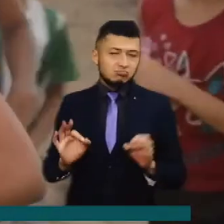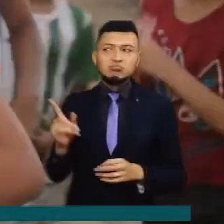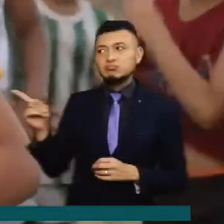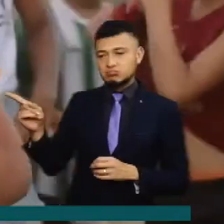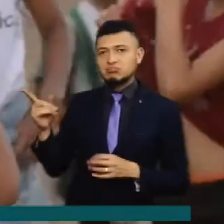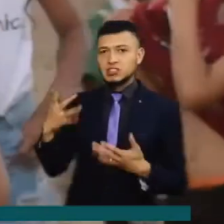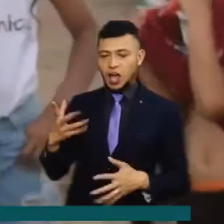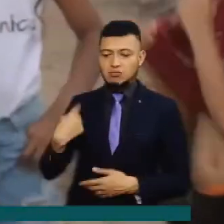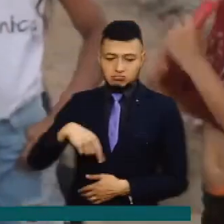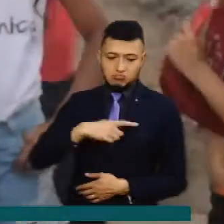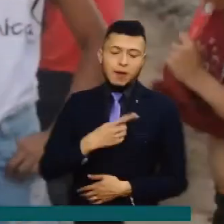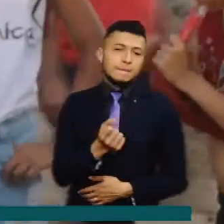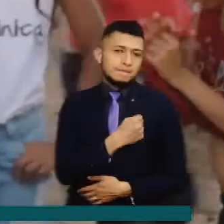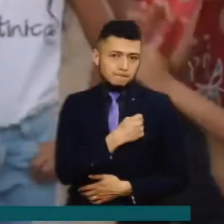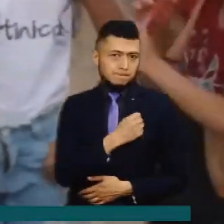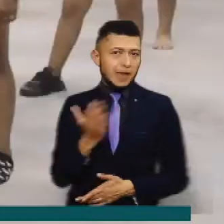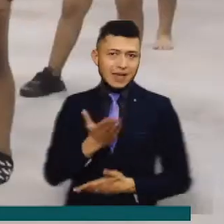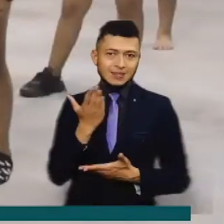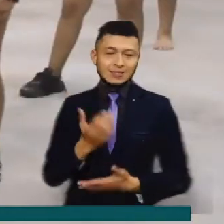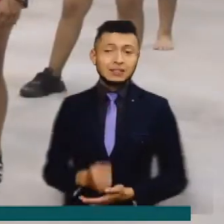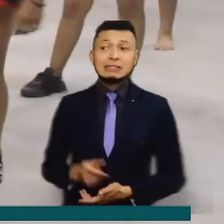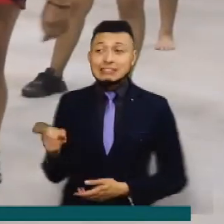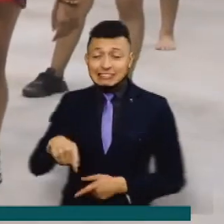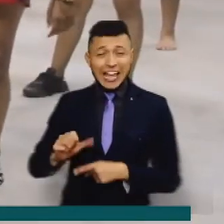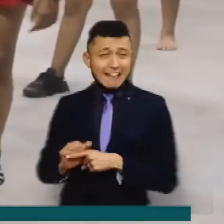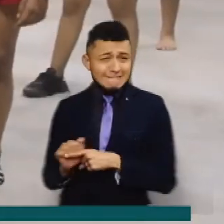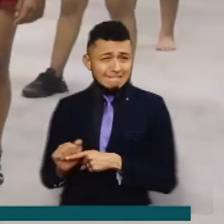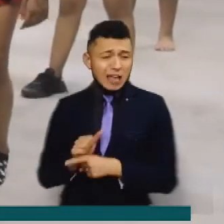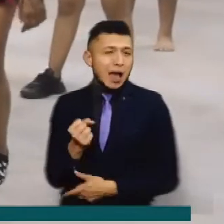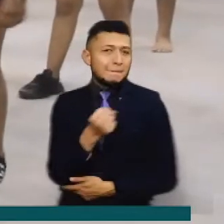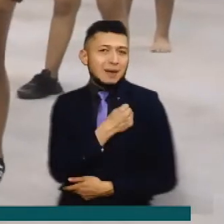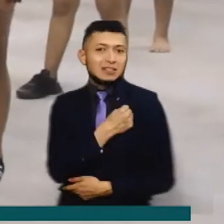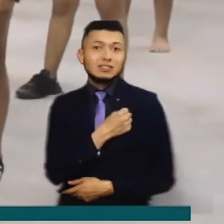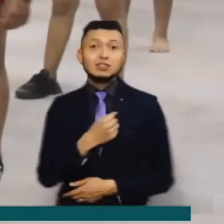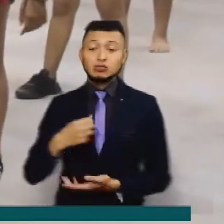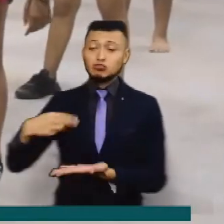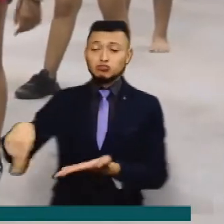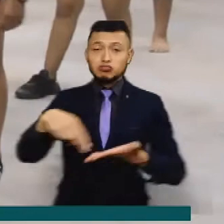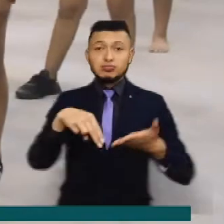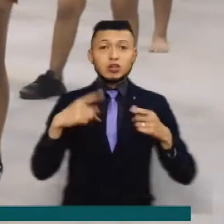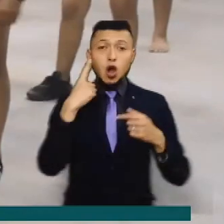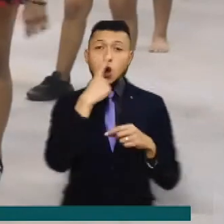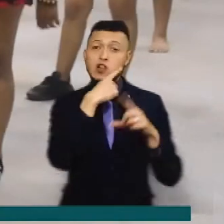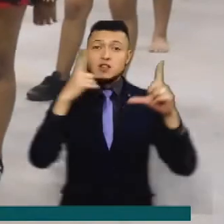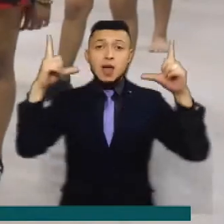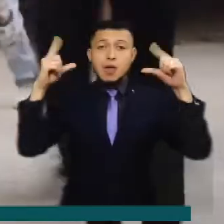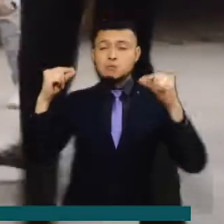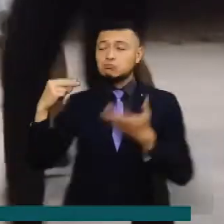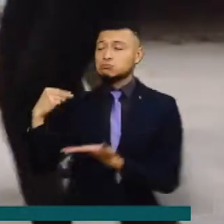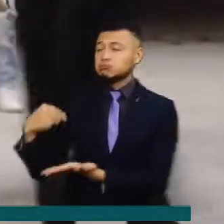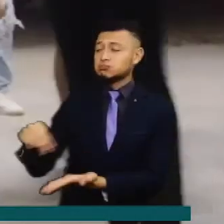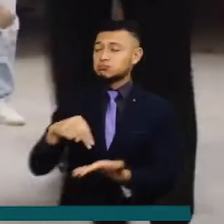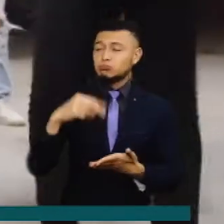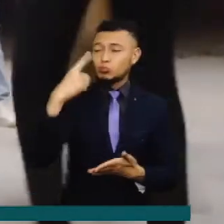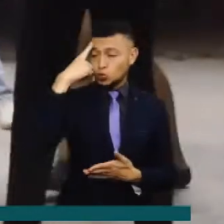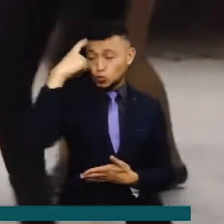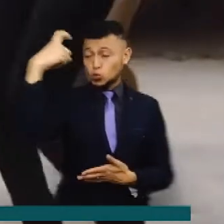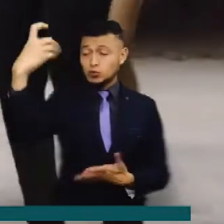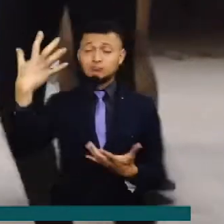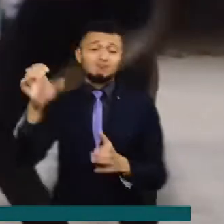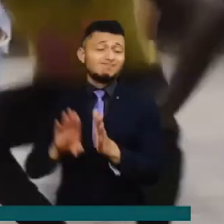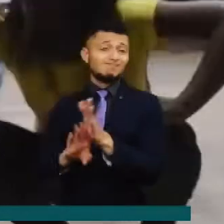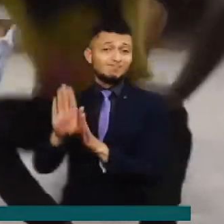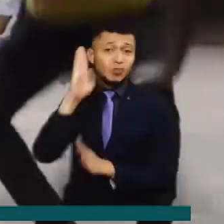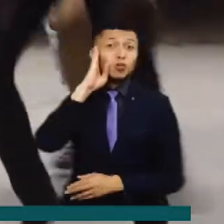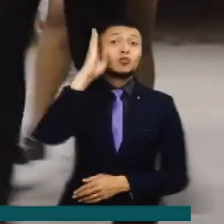bien, porque es algo que ya a nosotras nos gusta. Ellos ensayan con pasión, cuando bailan cierran sus ojos y sueñan con lo que esperan llegar